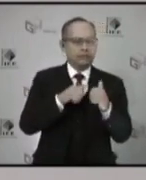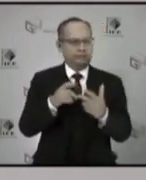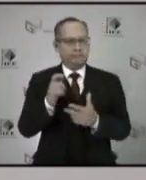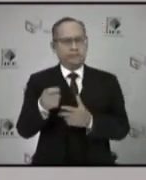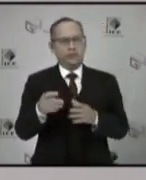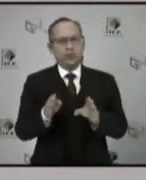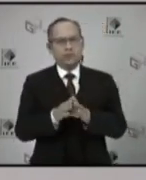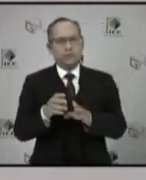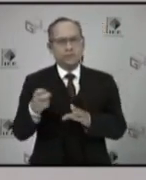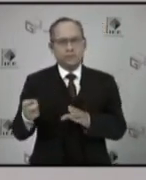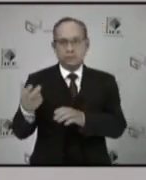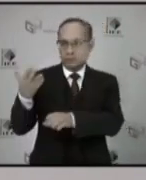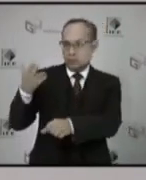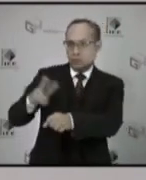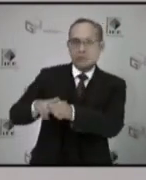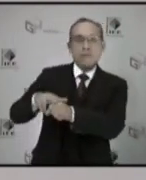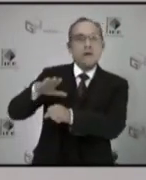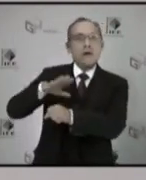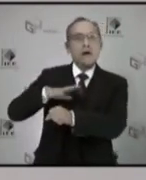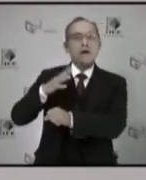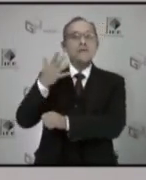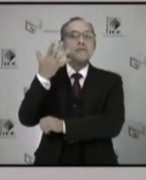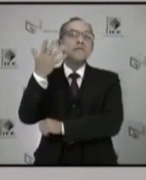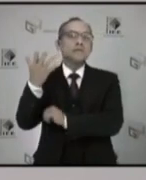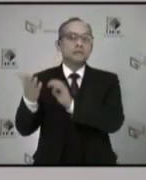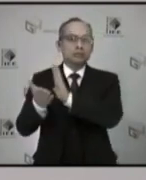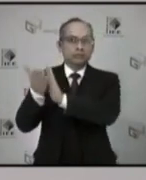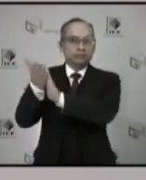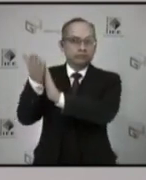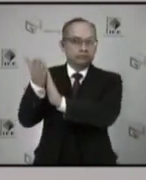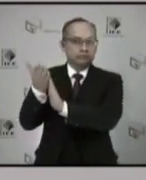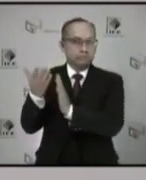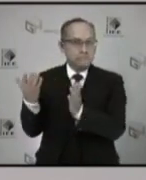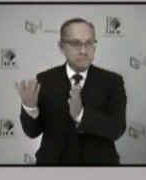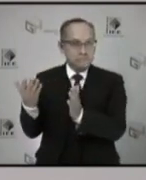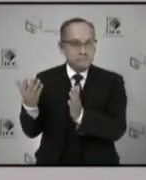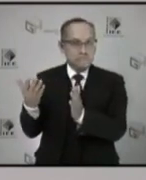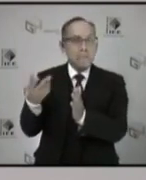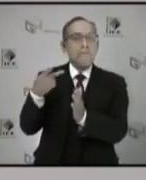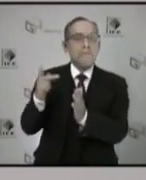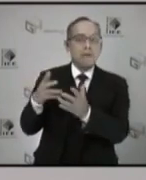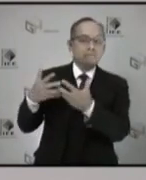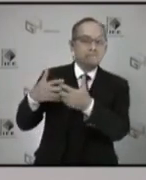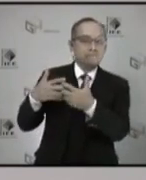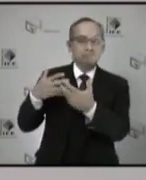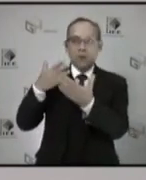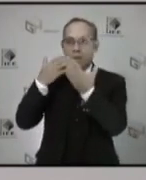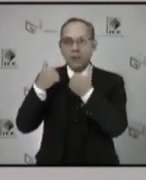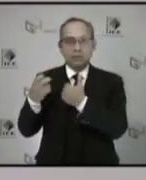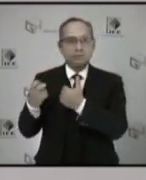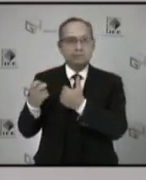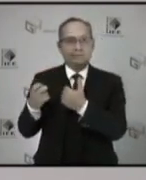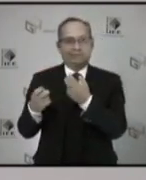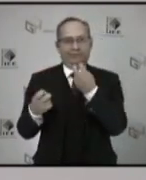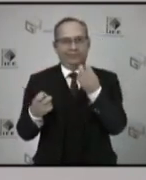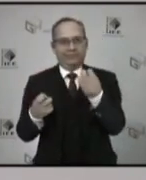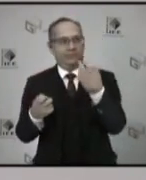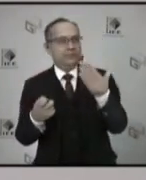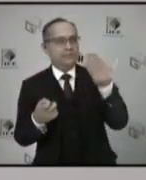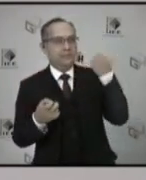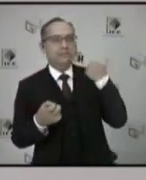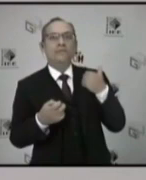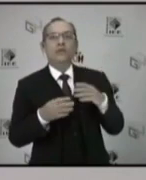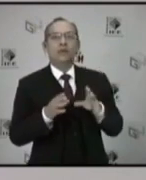construyeron 5 hospitales que no están funcionando. Gracias a esa obra pública y a esos moches que han